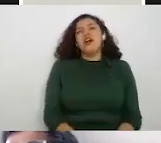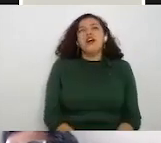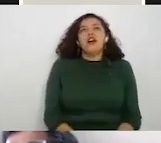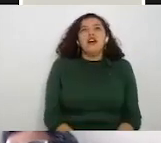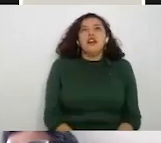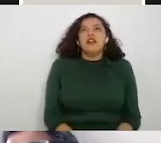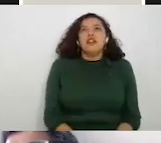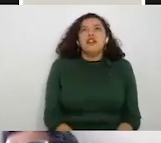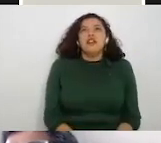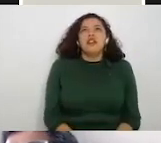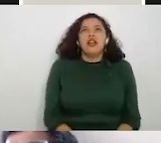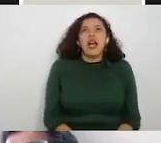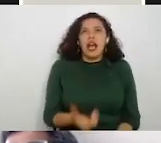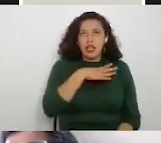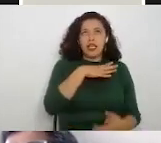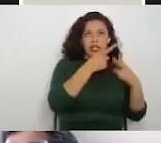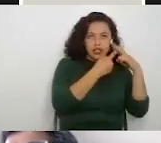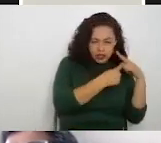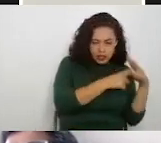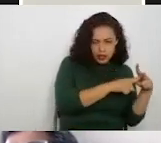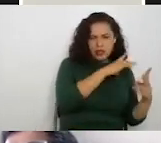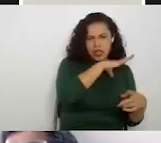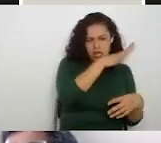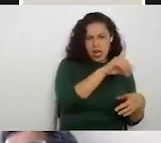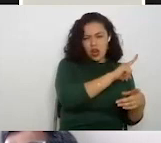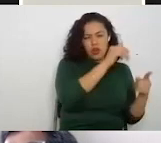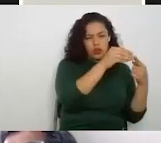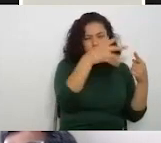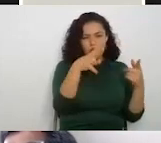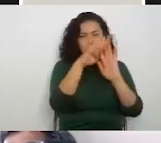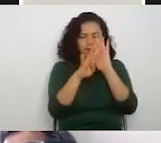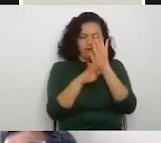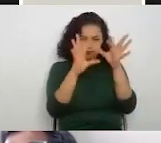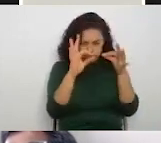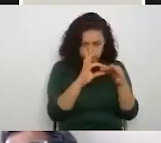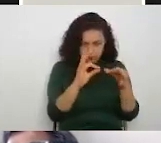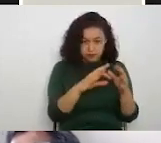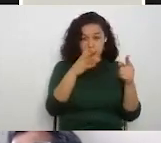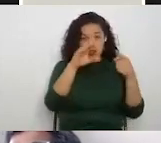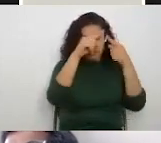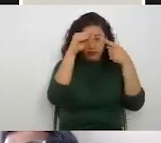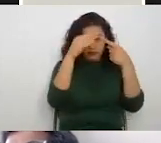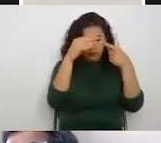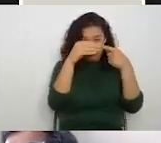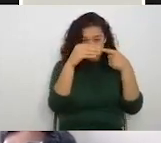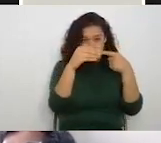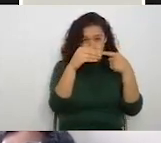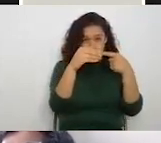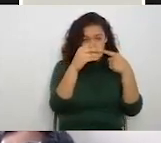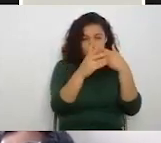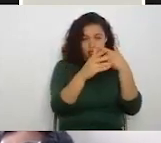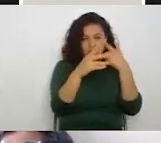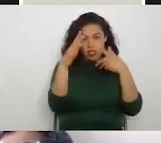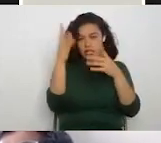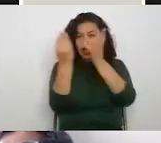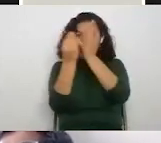parte inicial, que es la genérica, y luego tenemos los procedimientos, y cada procedimiento puede tener su propia clave. Incluso